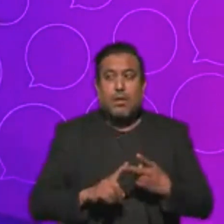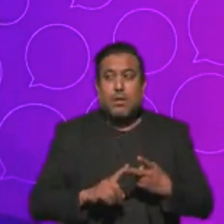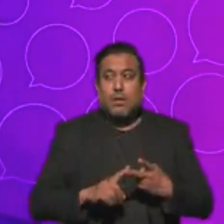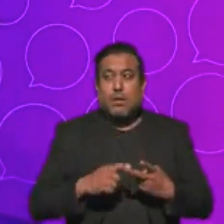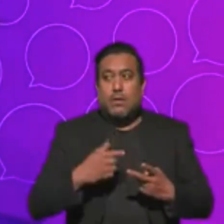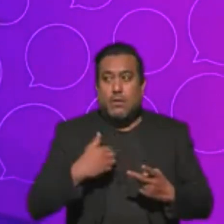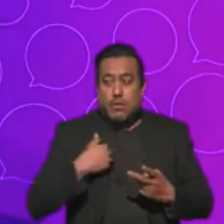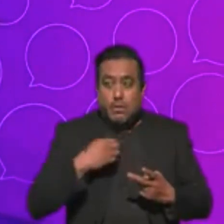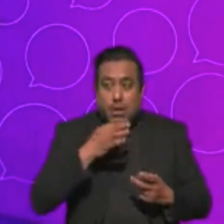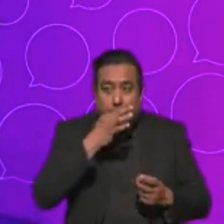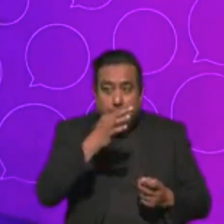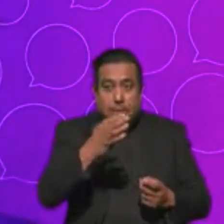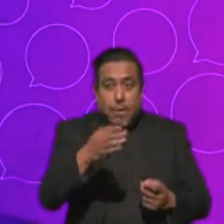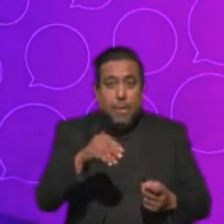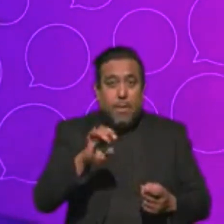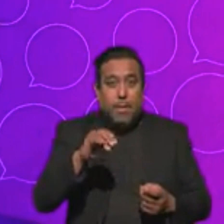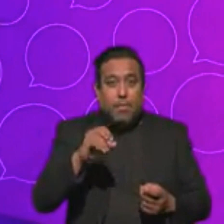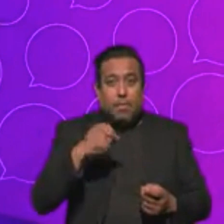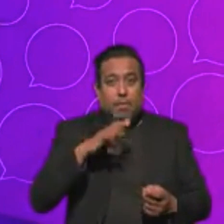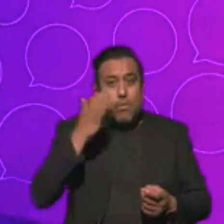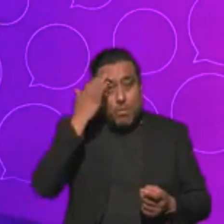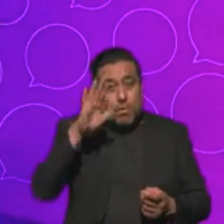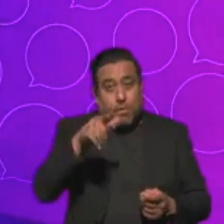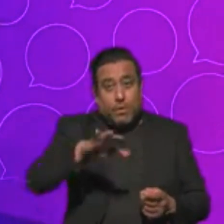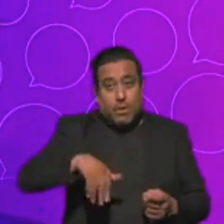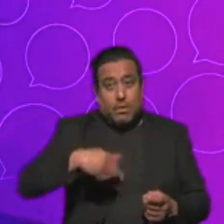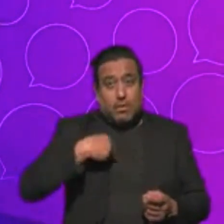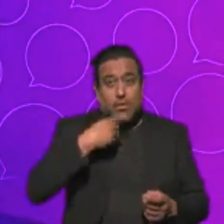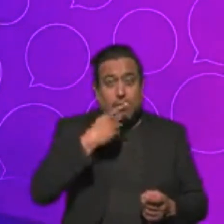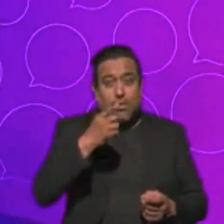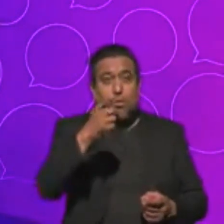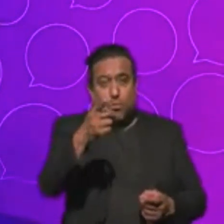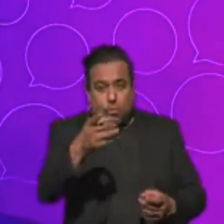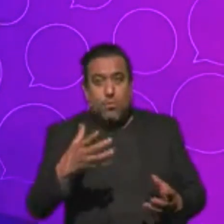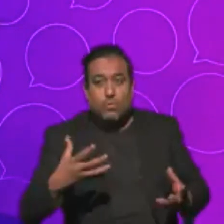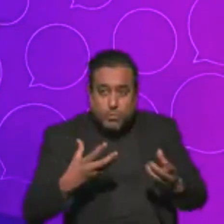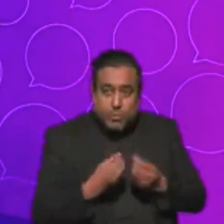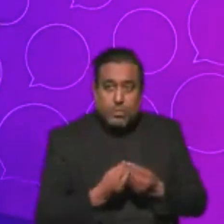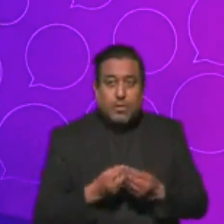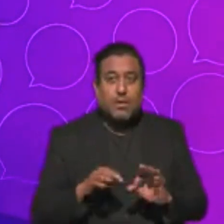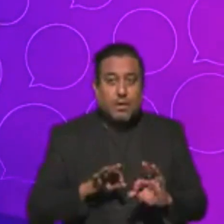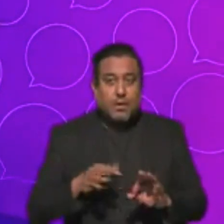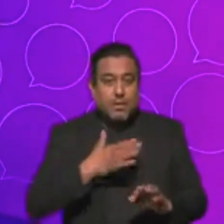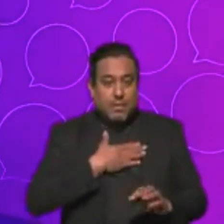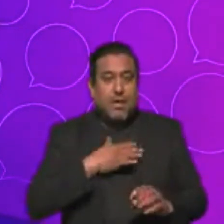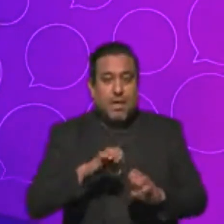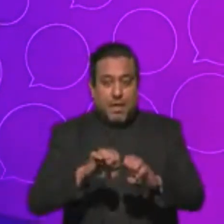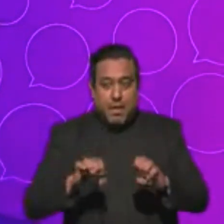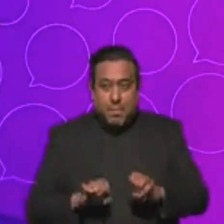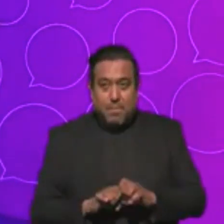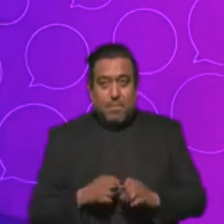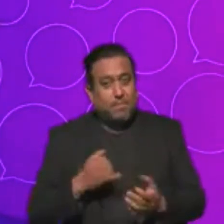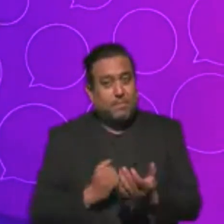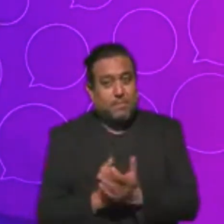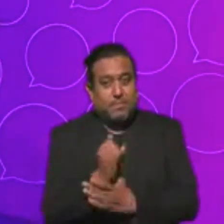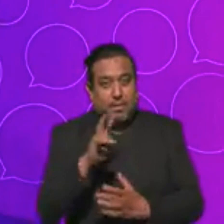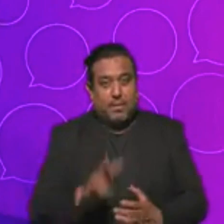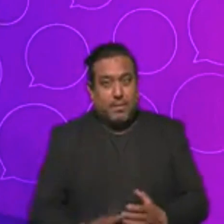integrar a mí memo no te conocía de verdad tú vas a ser parte de mi de mi equipo definitivamente